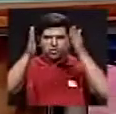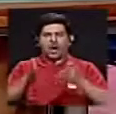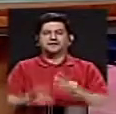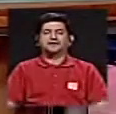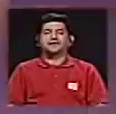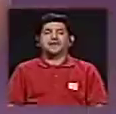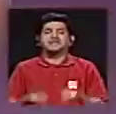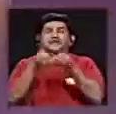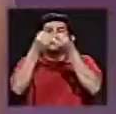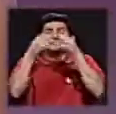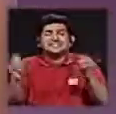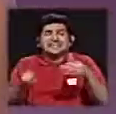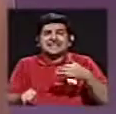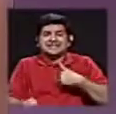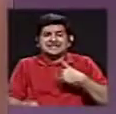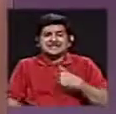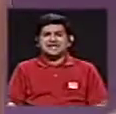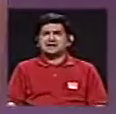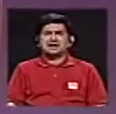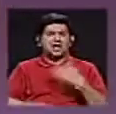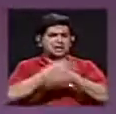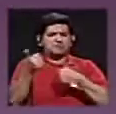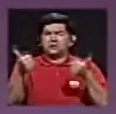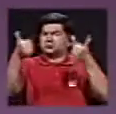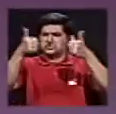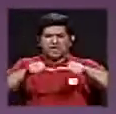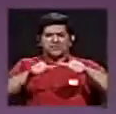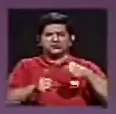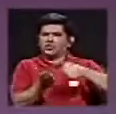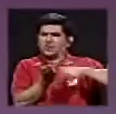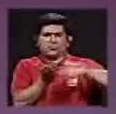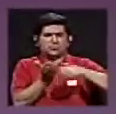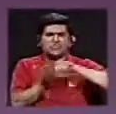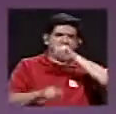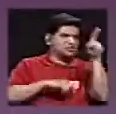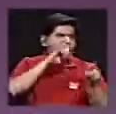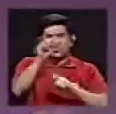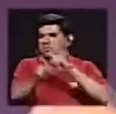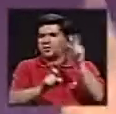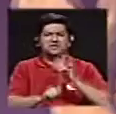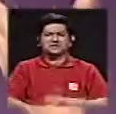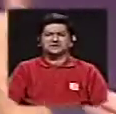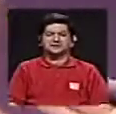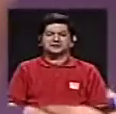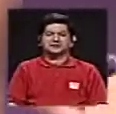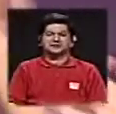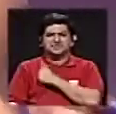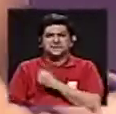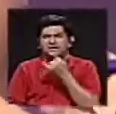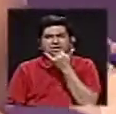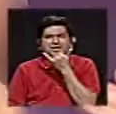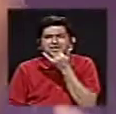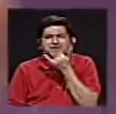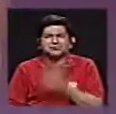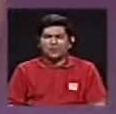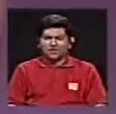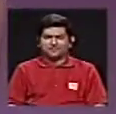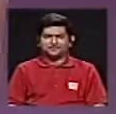sin que mediara convención y sin que mediaran encuestas y qué pasó a ver